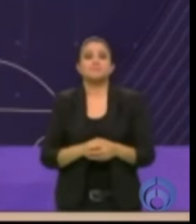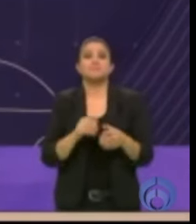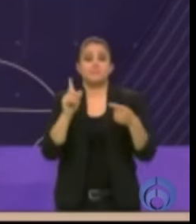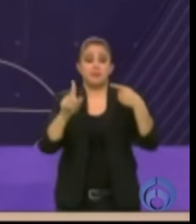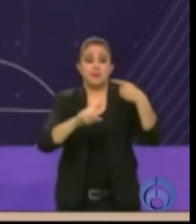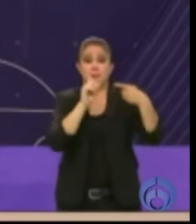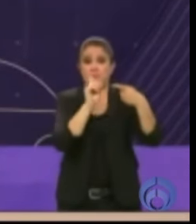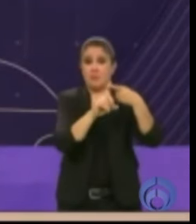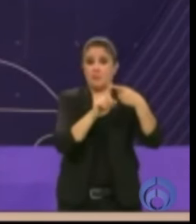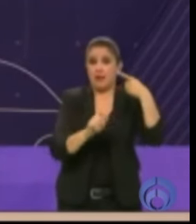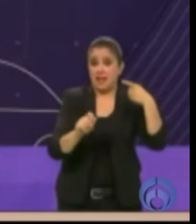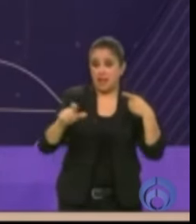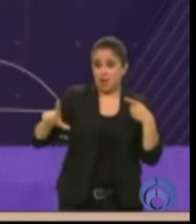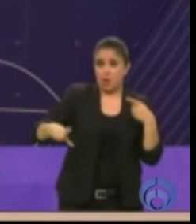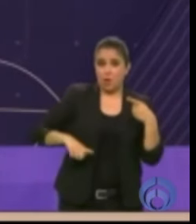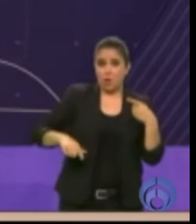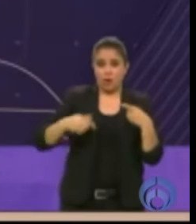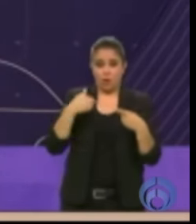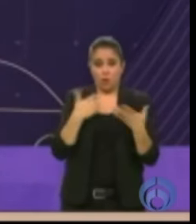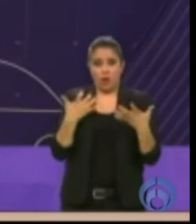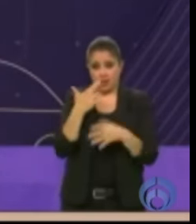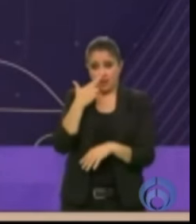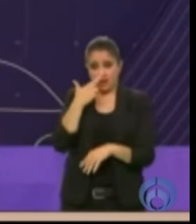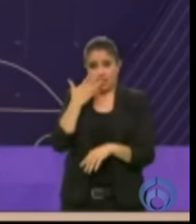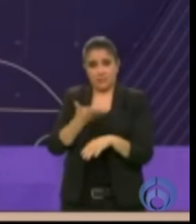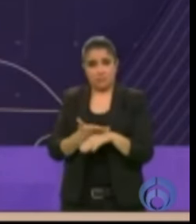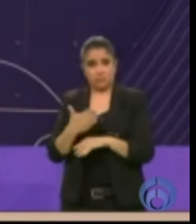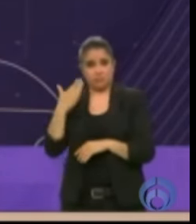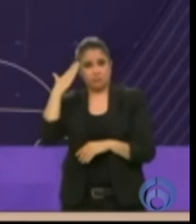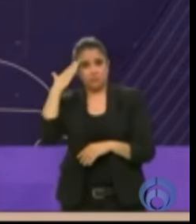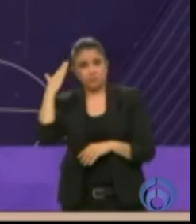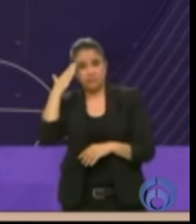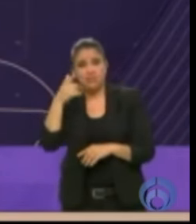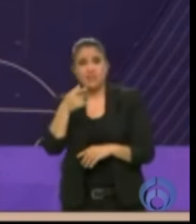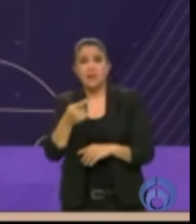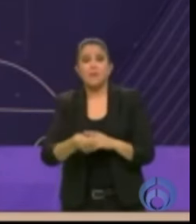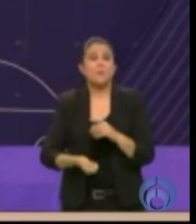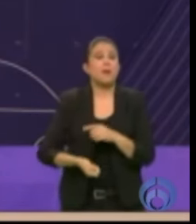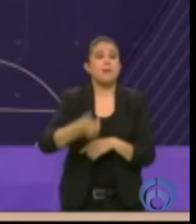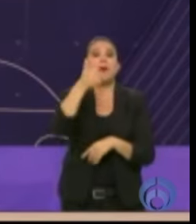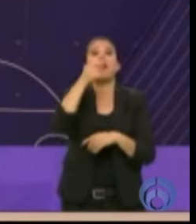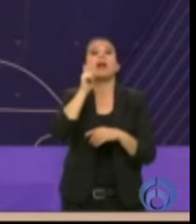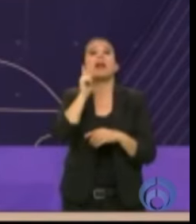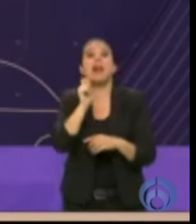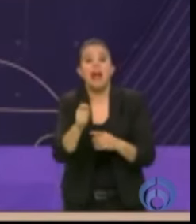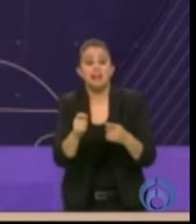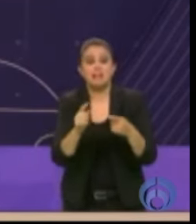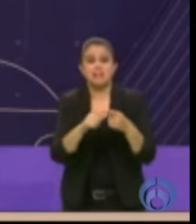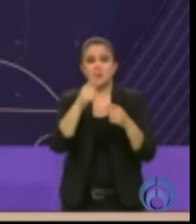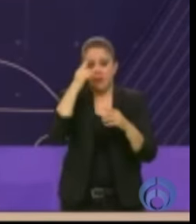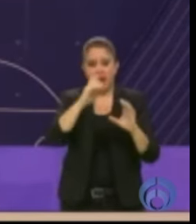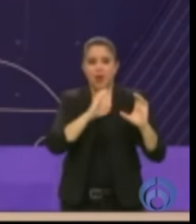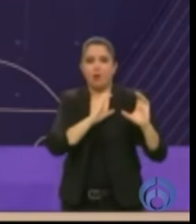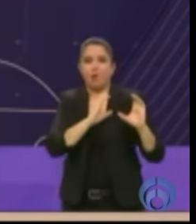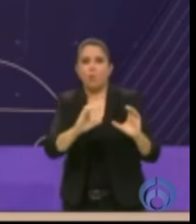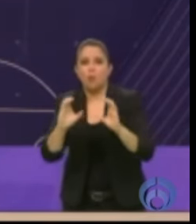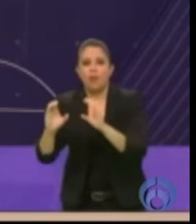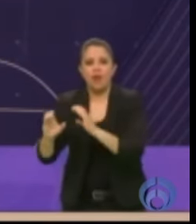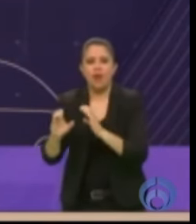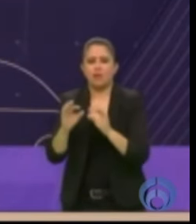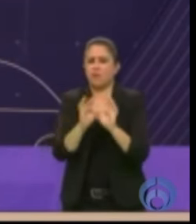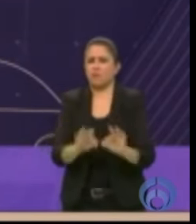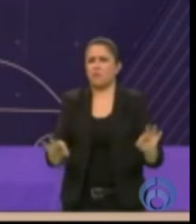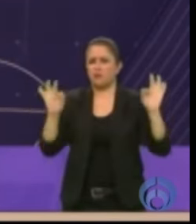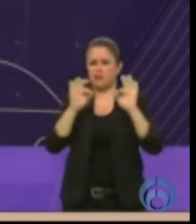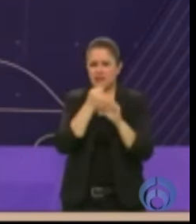es la continuidad. Hay algunos que dicen, que dicen que Chertorivsky jugó de esquirol. ¿Tú estarías de acuerdo con ello?